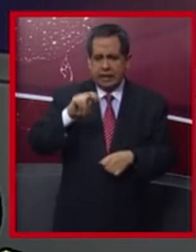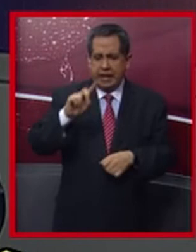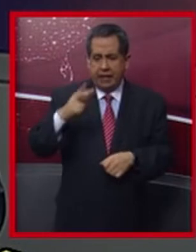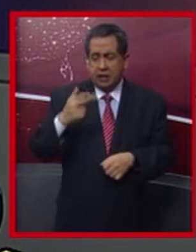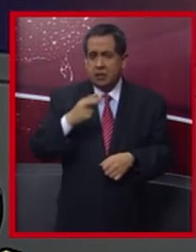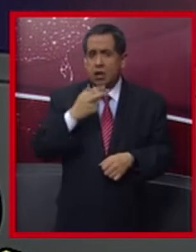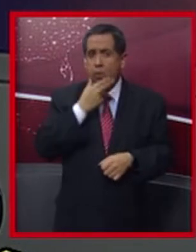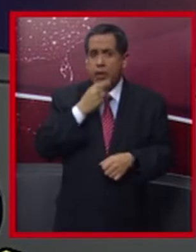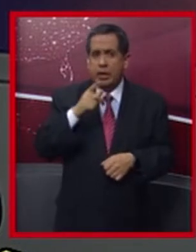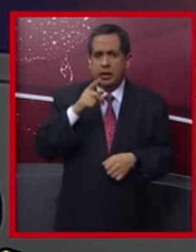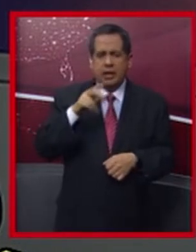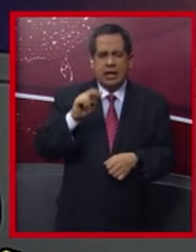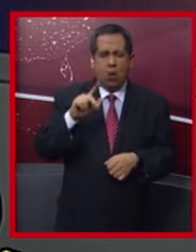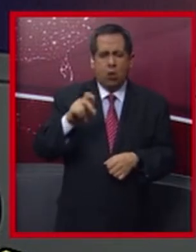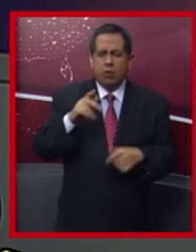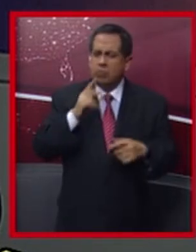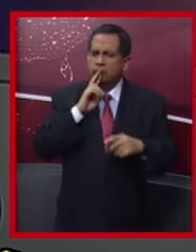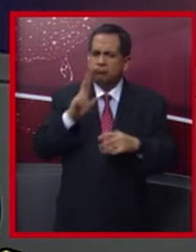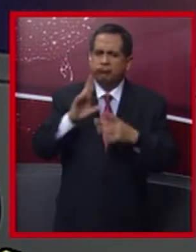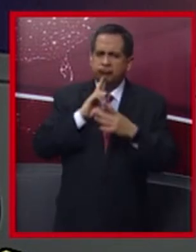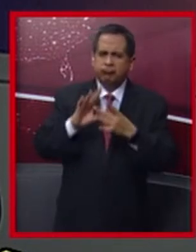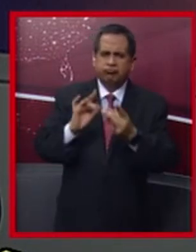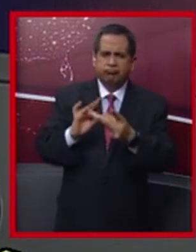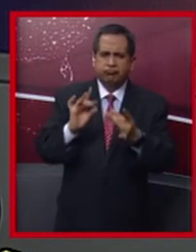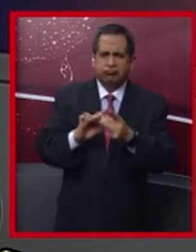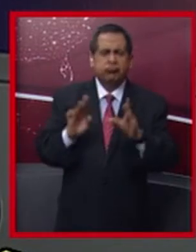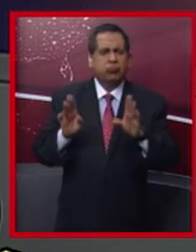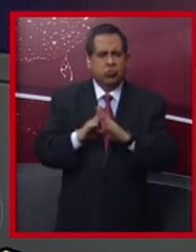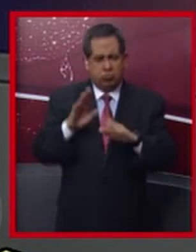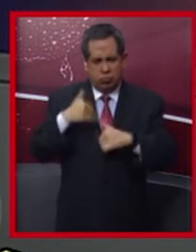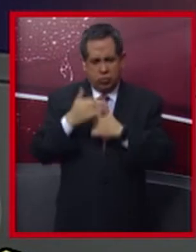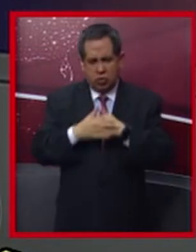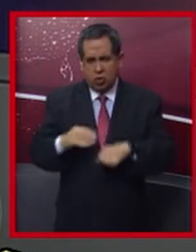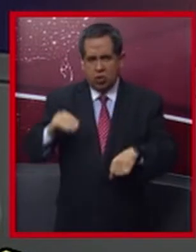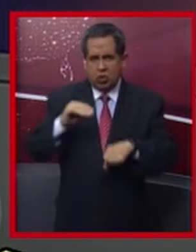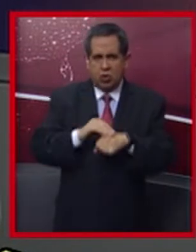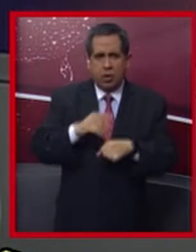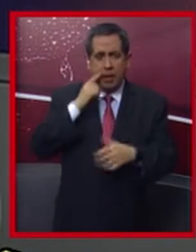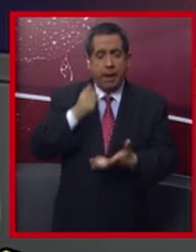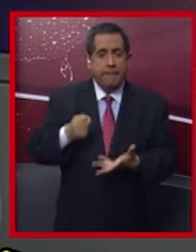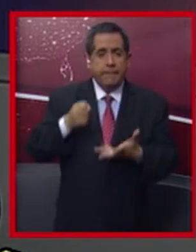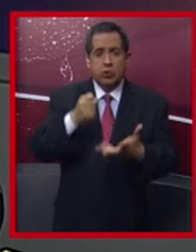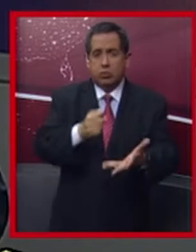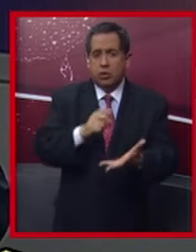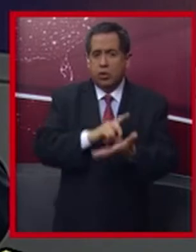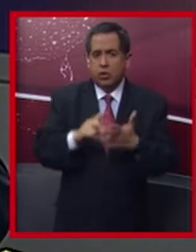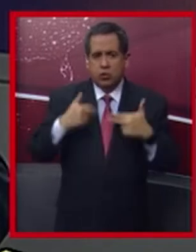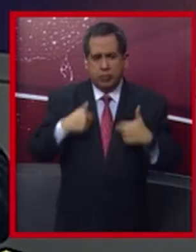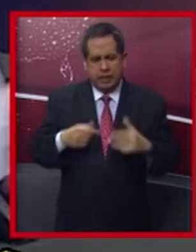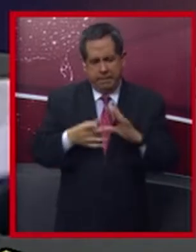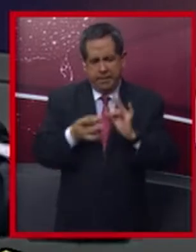Pérez, habló sobre las medidas de austeridad que se propondrán para el presupuesto de la Comisión Nacional de los Derechos Humanos.